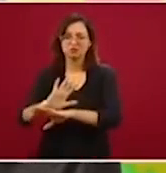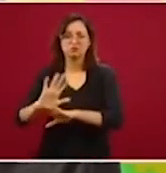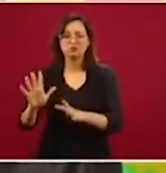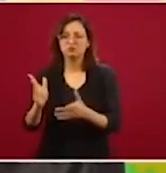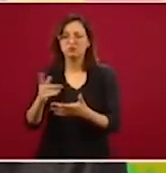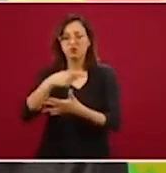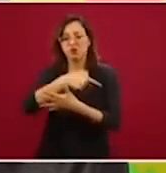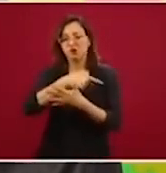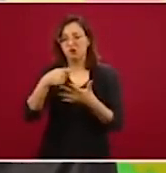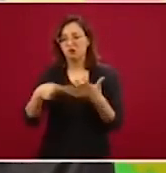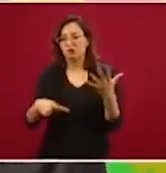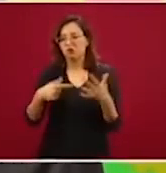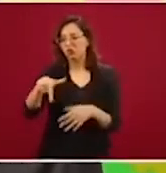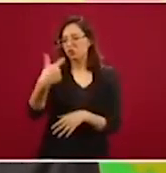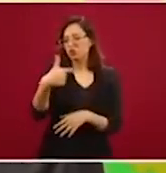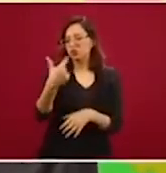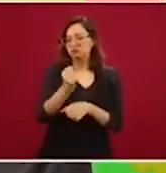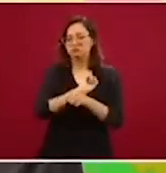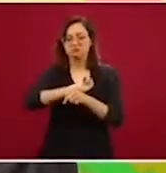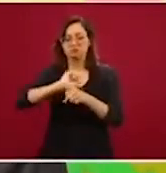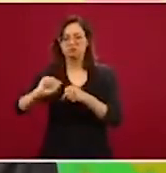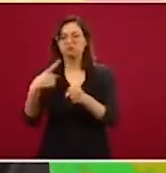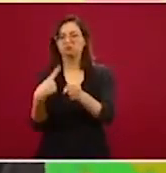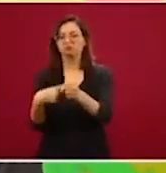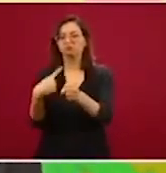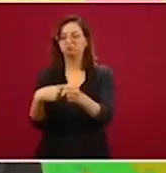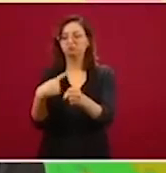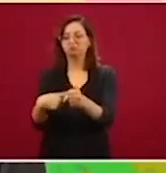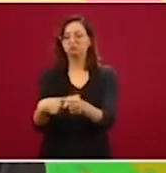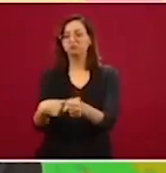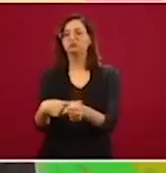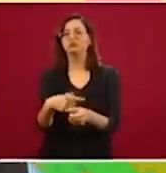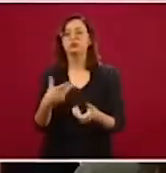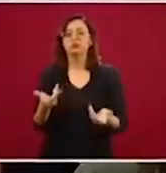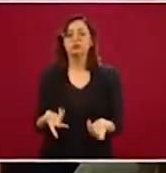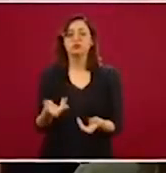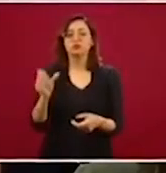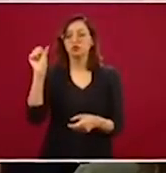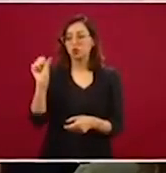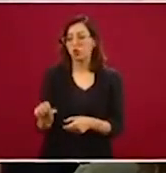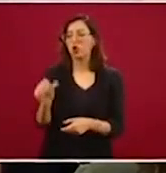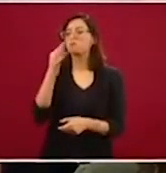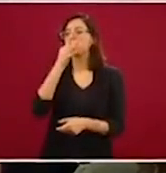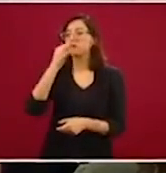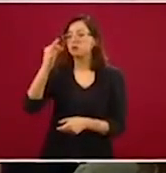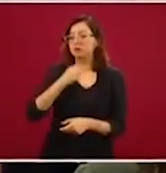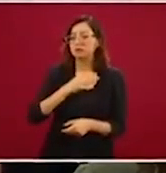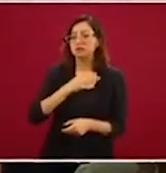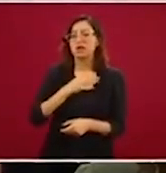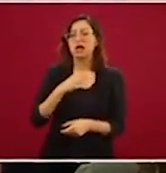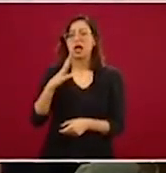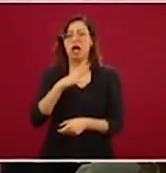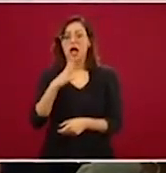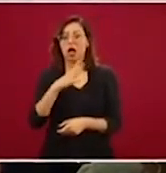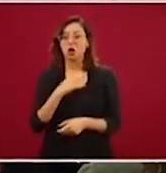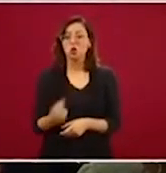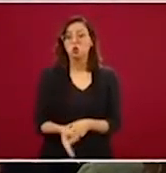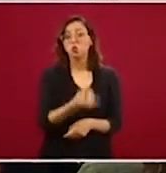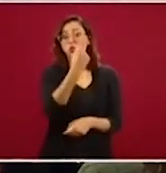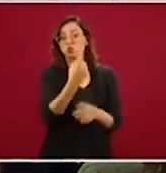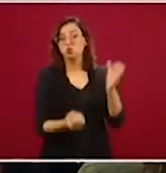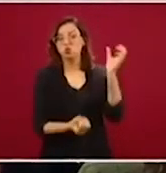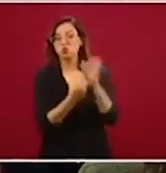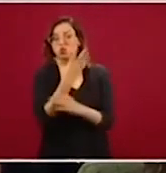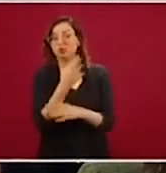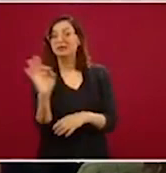condición hoy todavía no está en la estadística pero hoy nos informan que están estudiando un caso adicional nuevo será